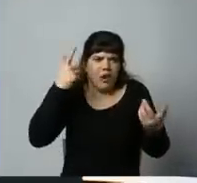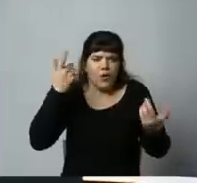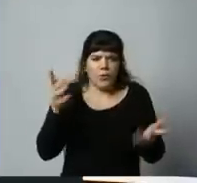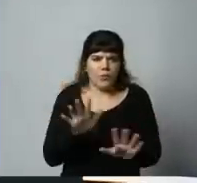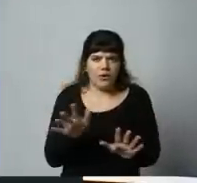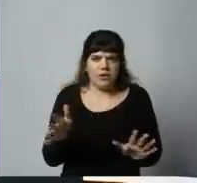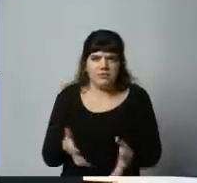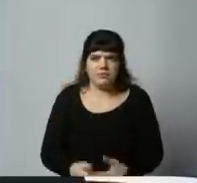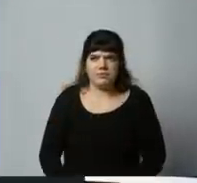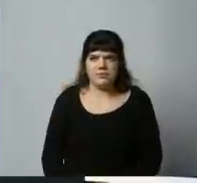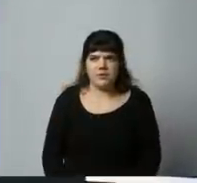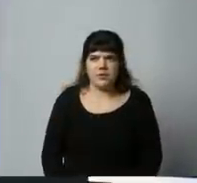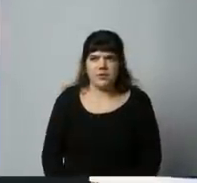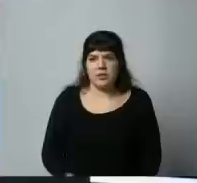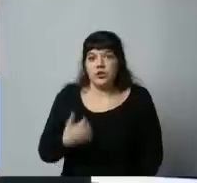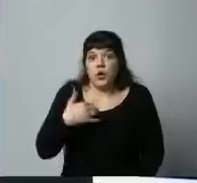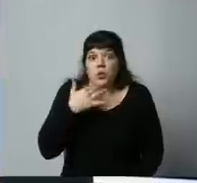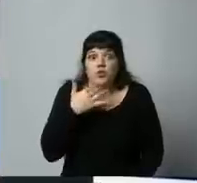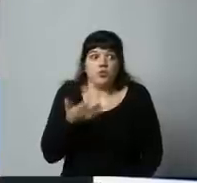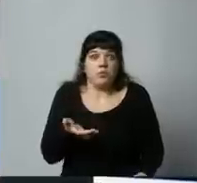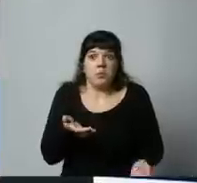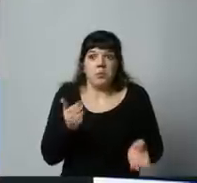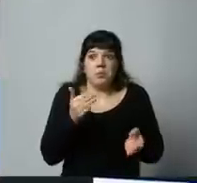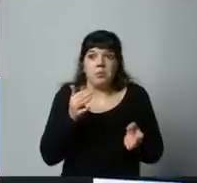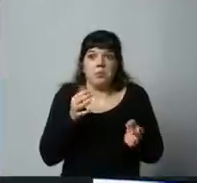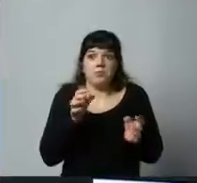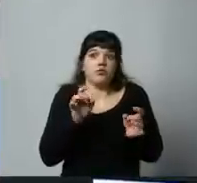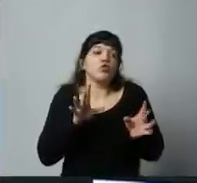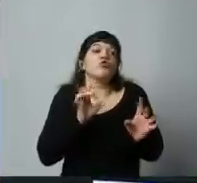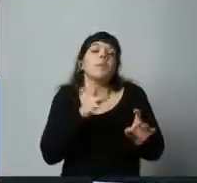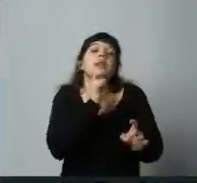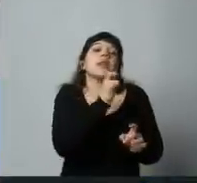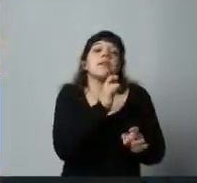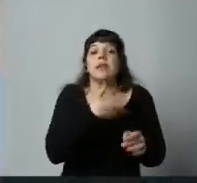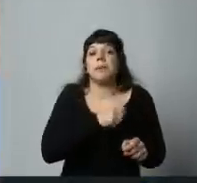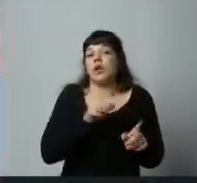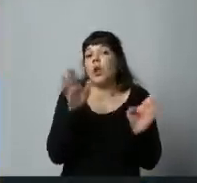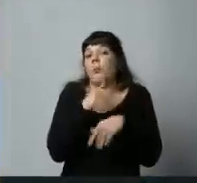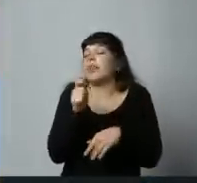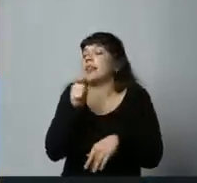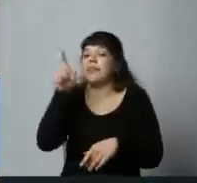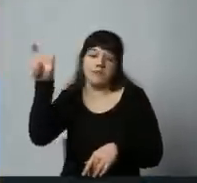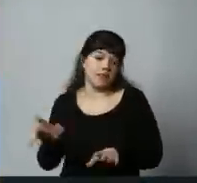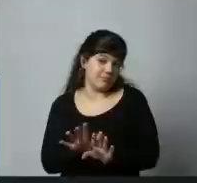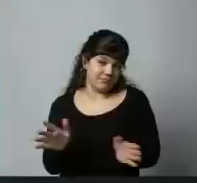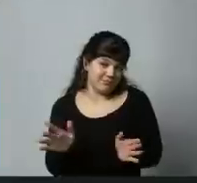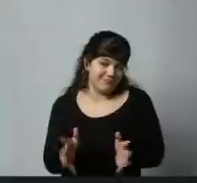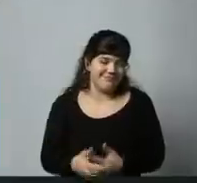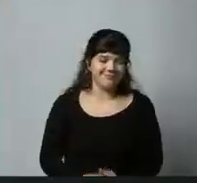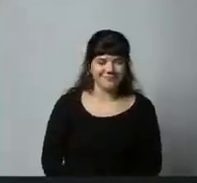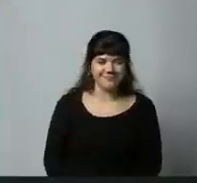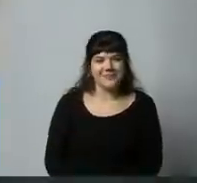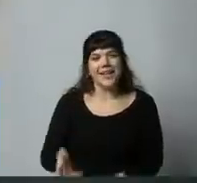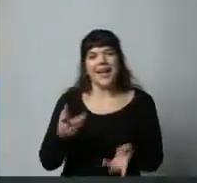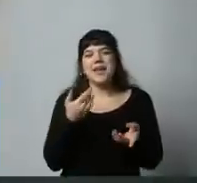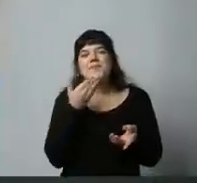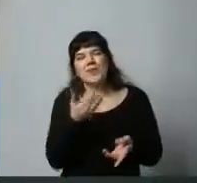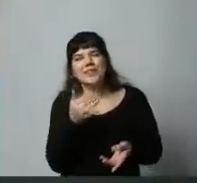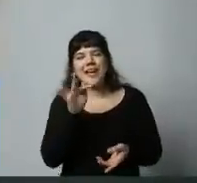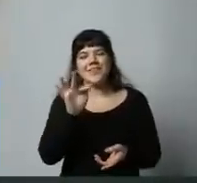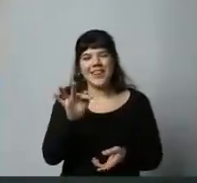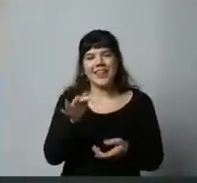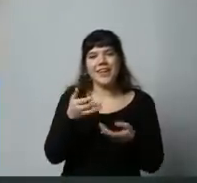no nosotros no podríamos entrevistarlo porque nosotros solo hacemos entrevistas en español Bueno gracias Federico